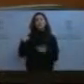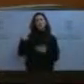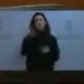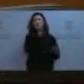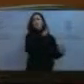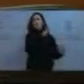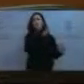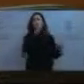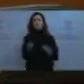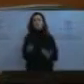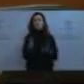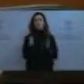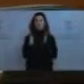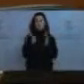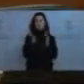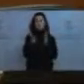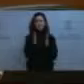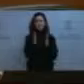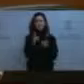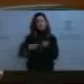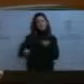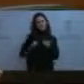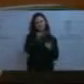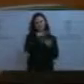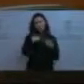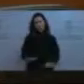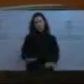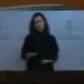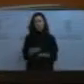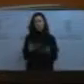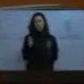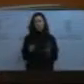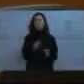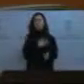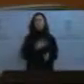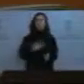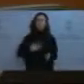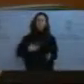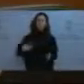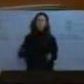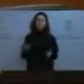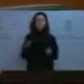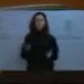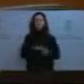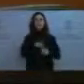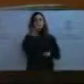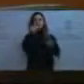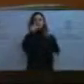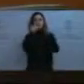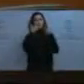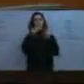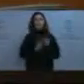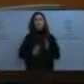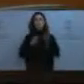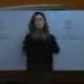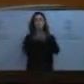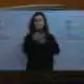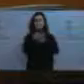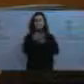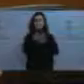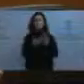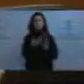en un momento totalmente distinto al actual, y quiero también resaltar de una manera muy especial que no he tenido